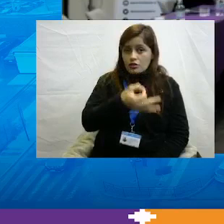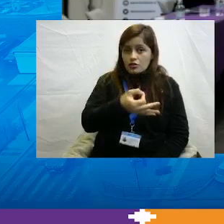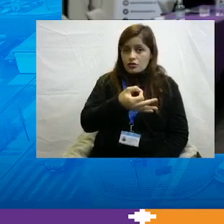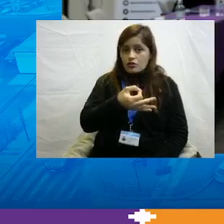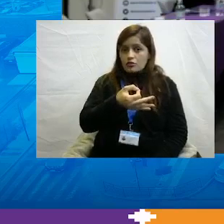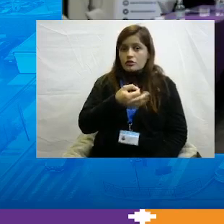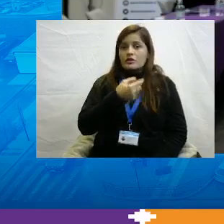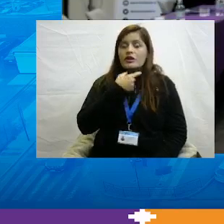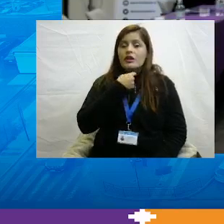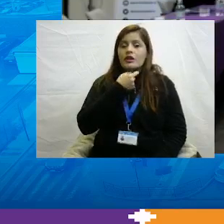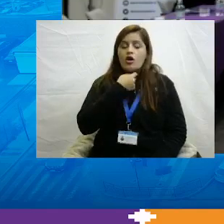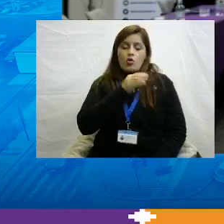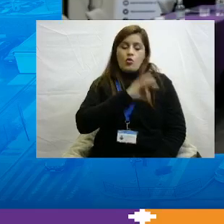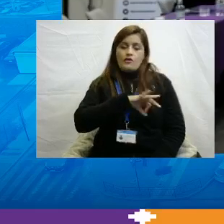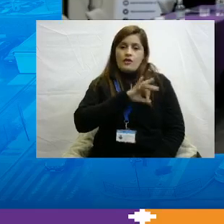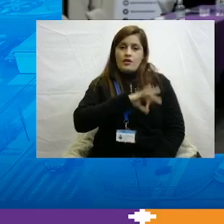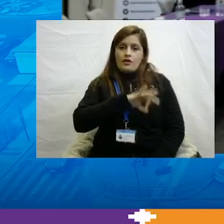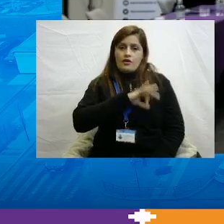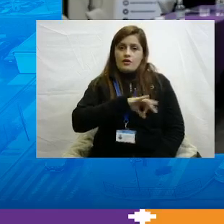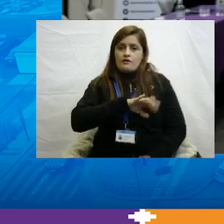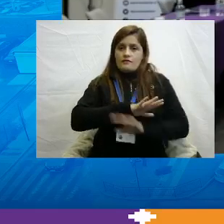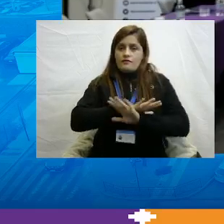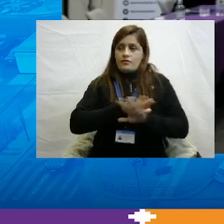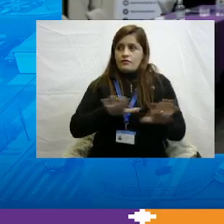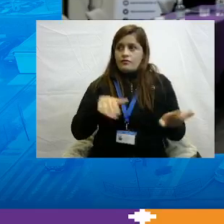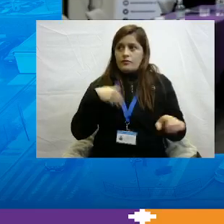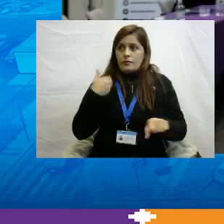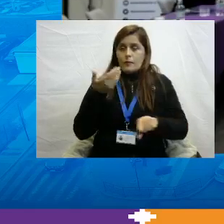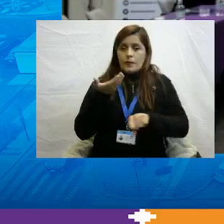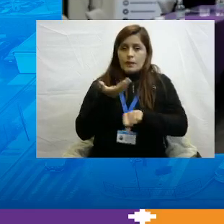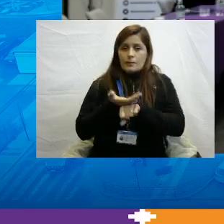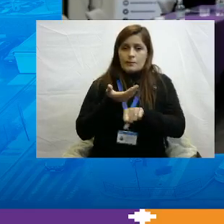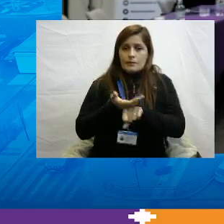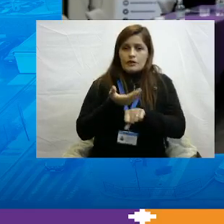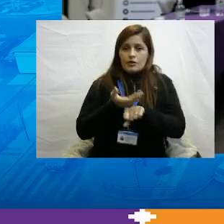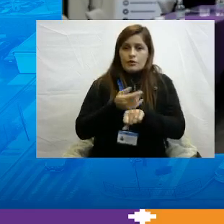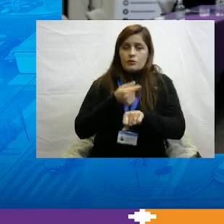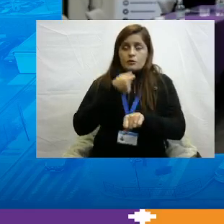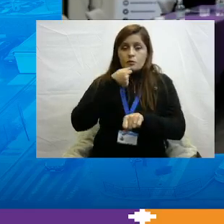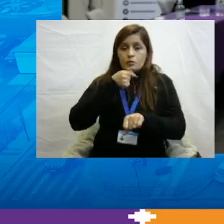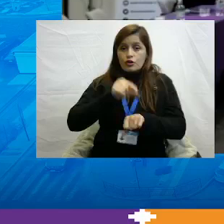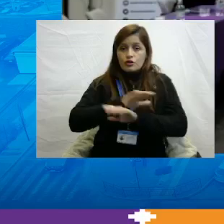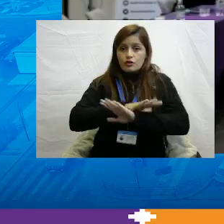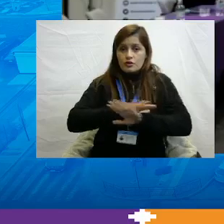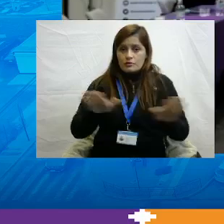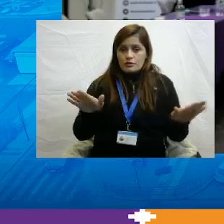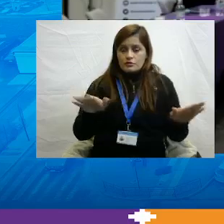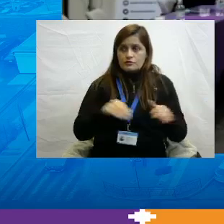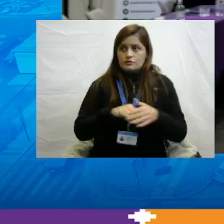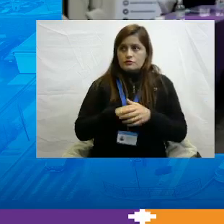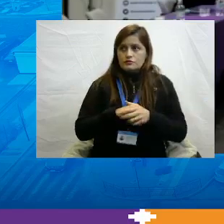ganas de jubilarse y solicitó su retiro a la brevedad posible. En este sentido,